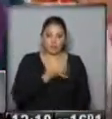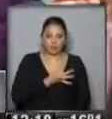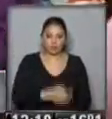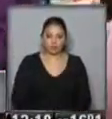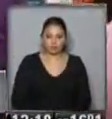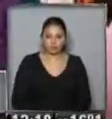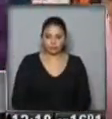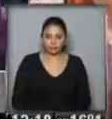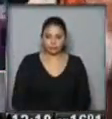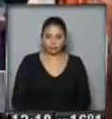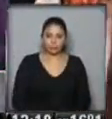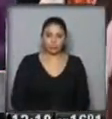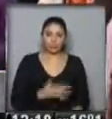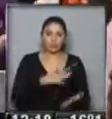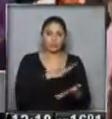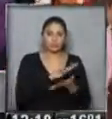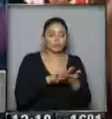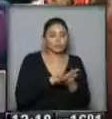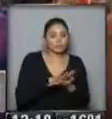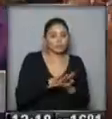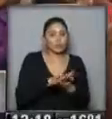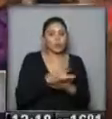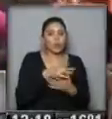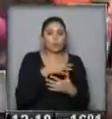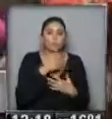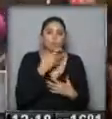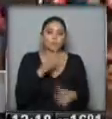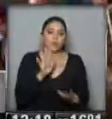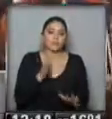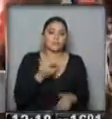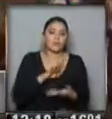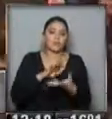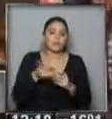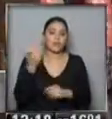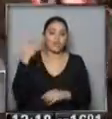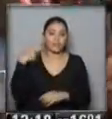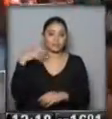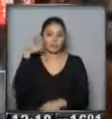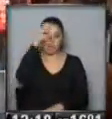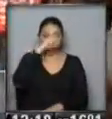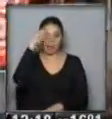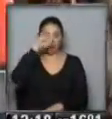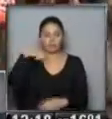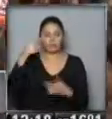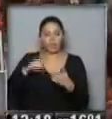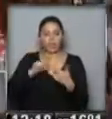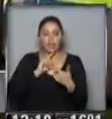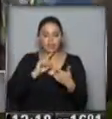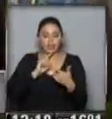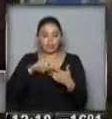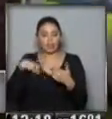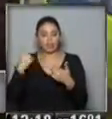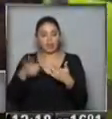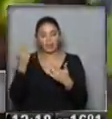Pese a que la receta y sus consecuencias se parezcan tanto a las ya experimentadas en Grecia, en Irlanda y antes, no